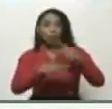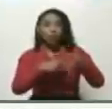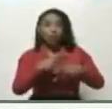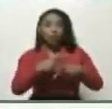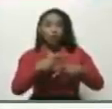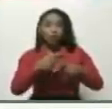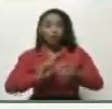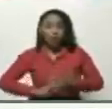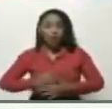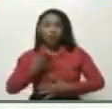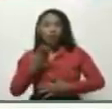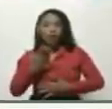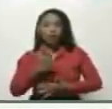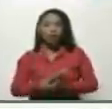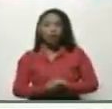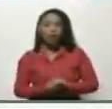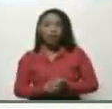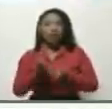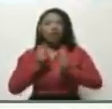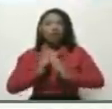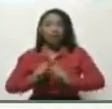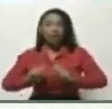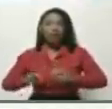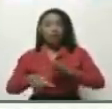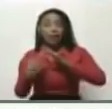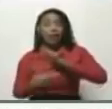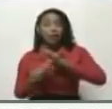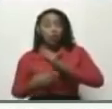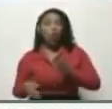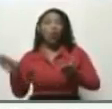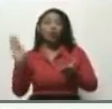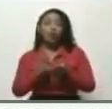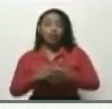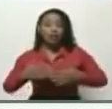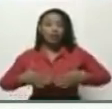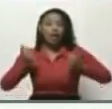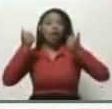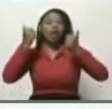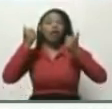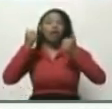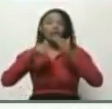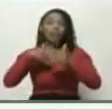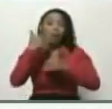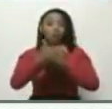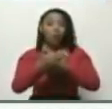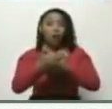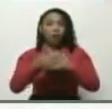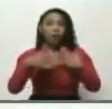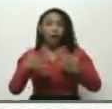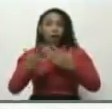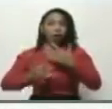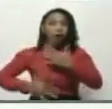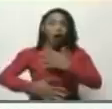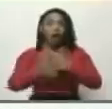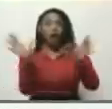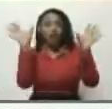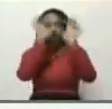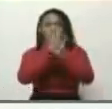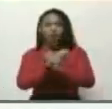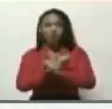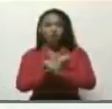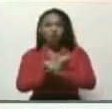Renacimiento se dio en tratar de recrear, en volver a rescatar, después de la larga noche